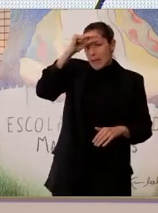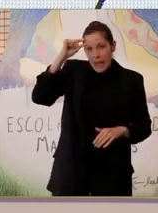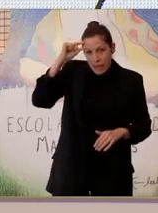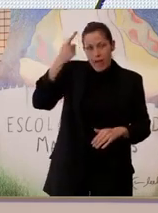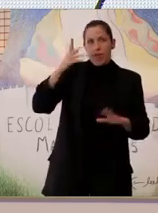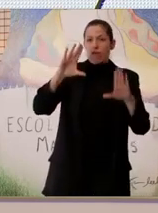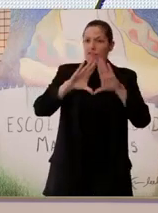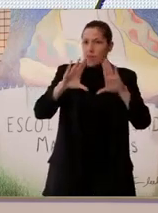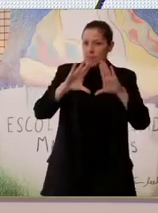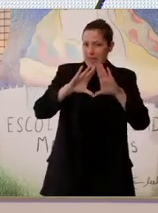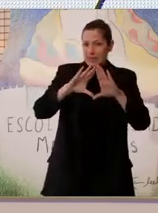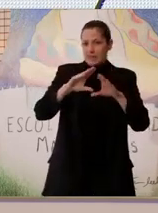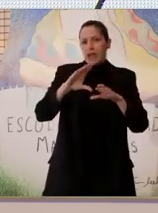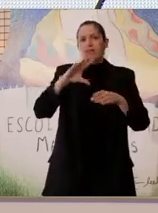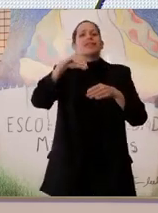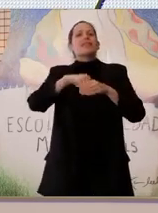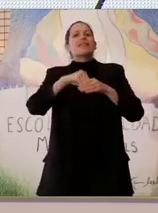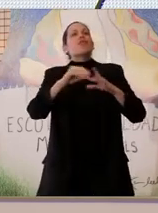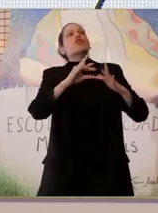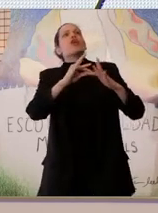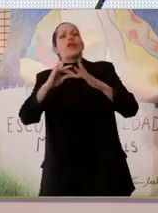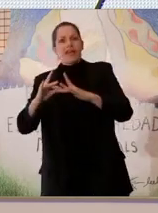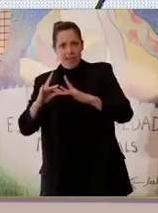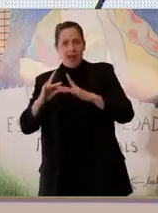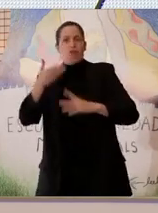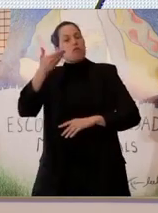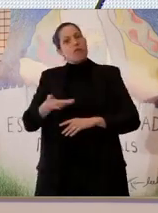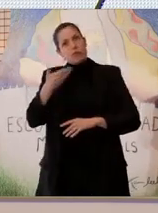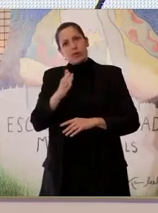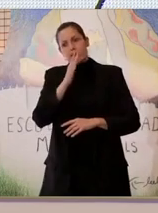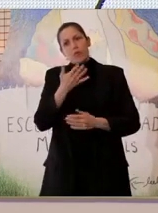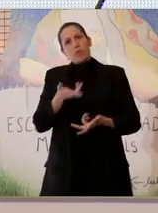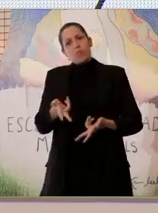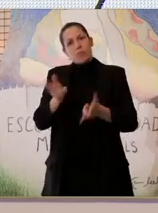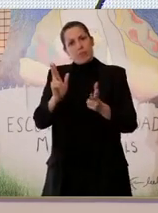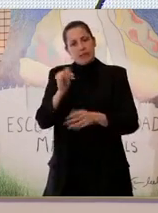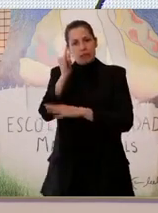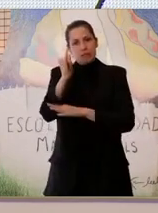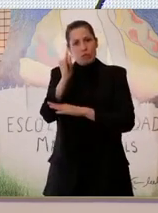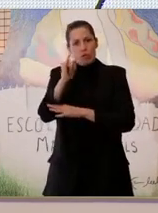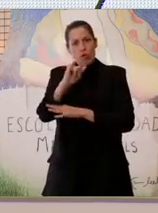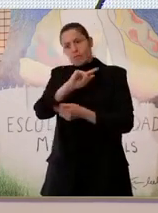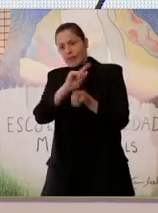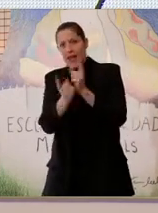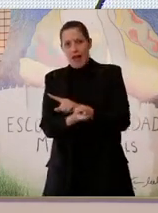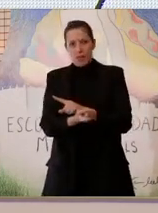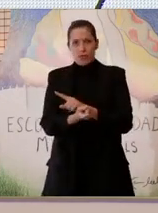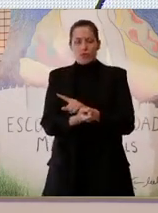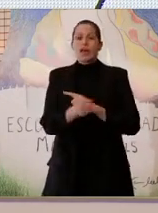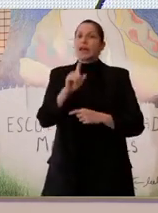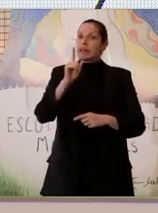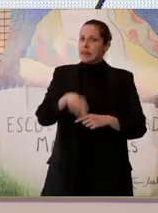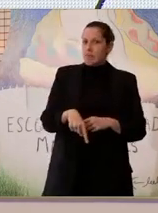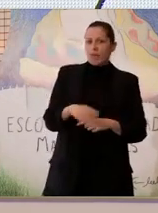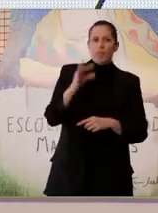en el liderazgo es importante porque provoca cambios en la institución y, ojo, al introducir a mujeres en los cargos directivos